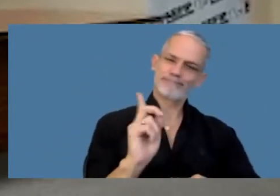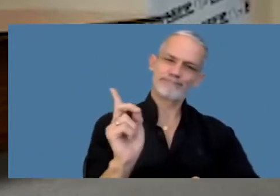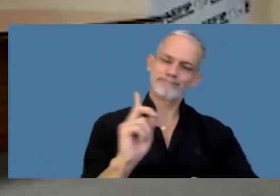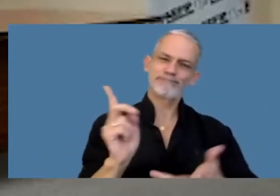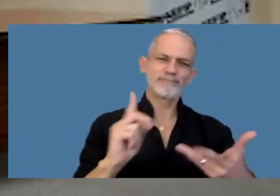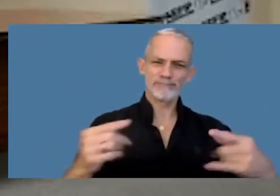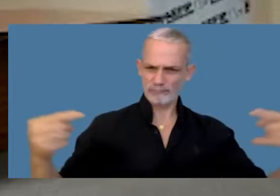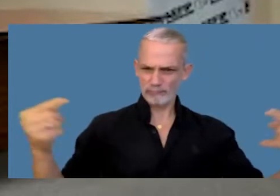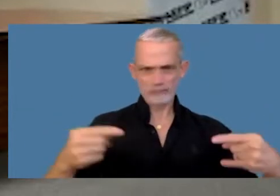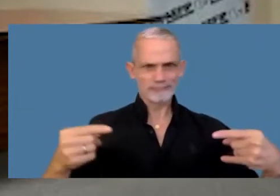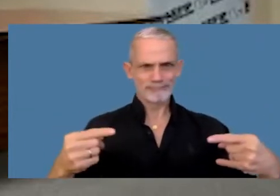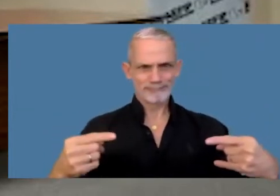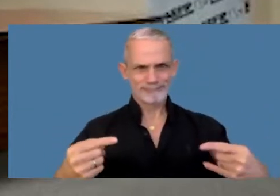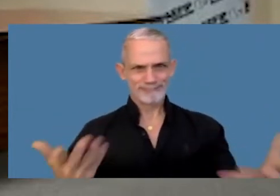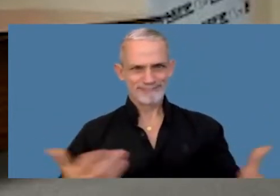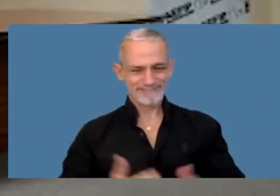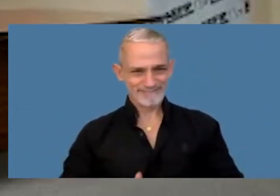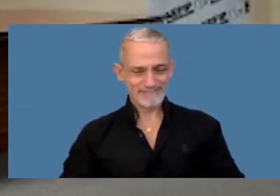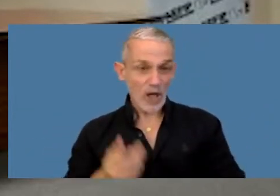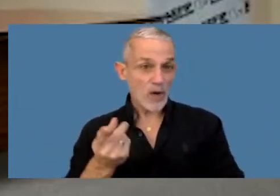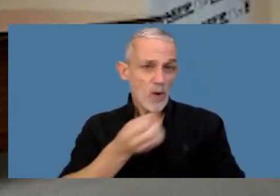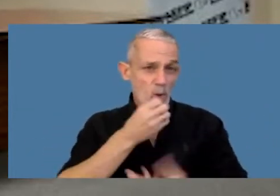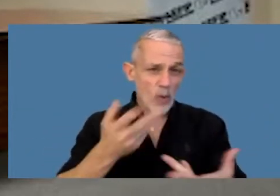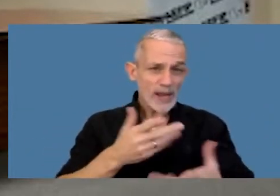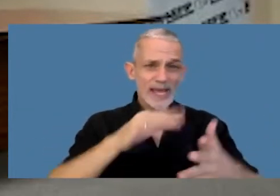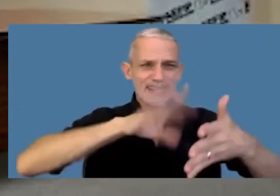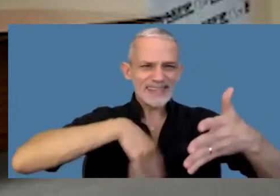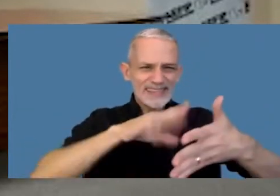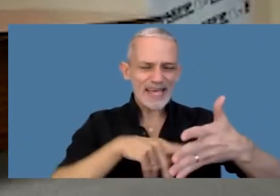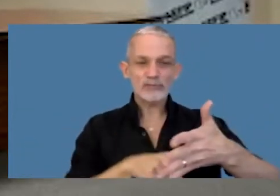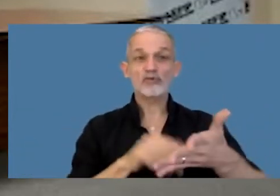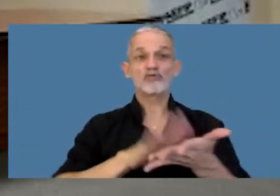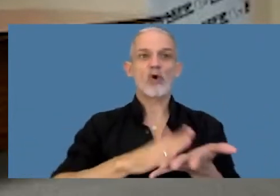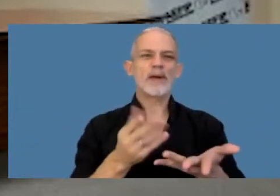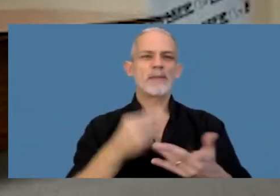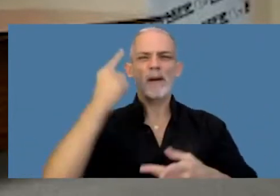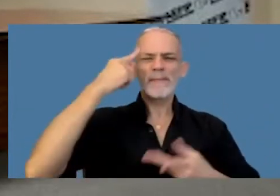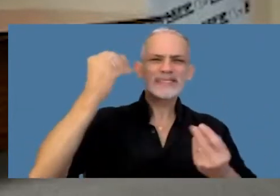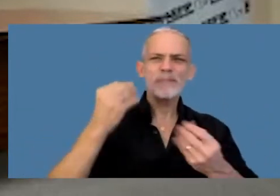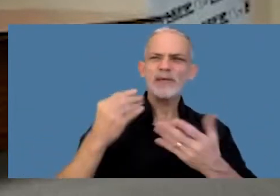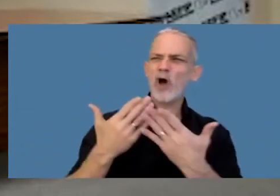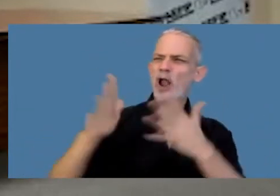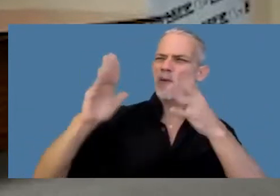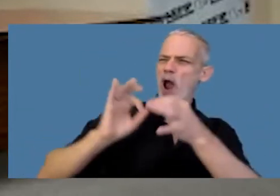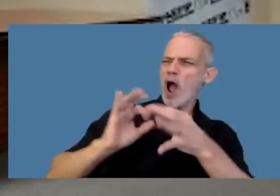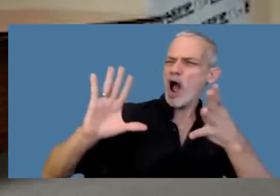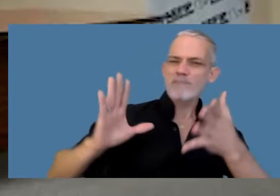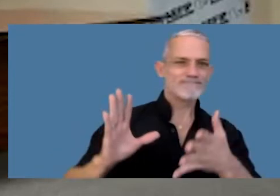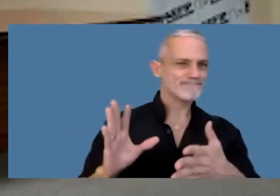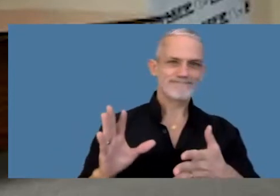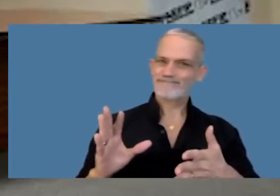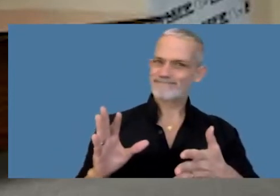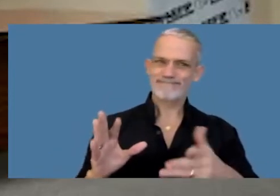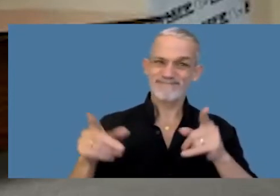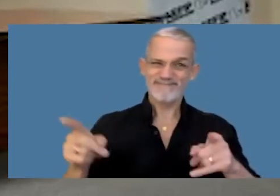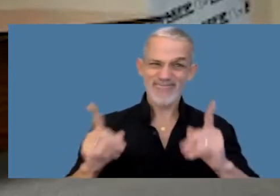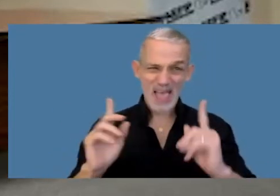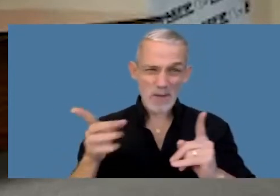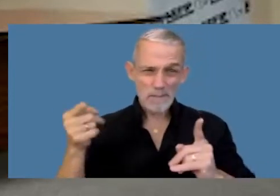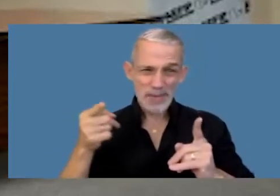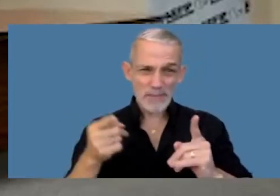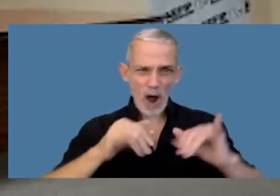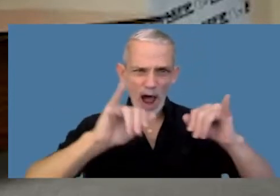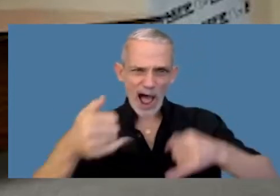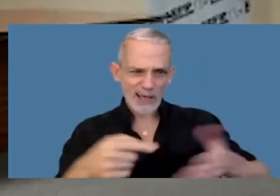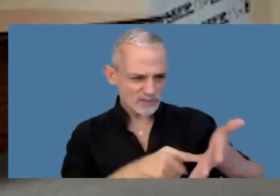antípodas. Es más, cualquier texto de pensamiento liberal no puede aceptar la